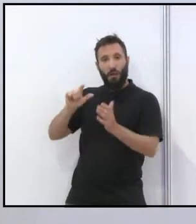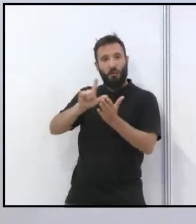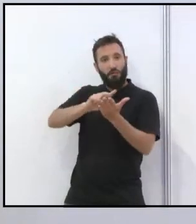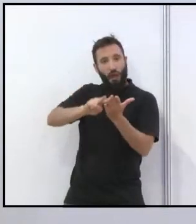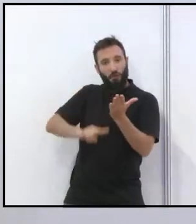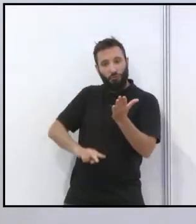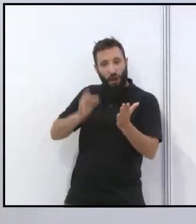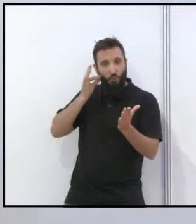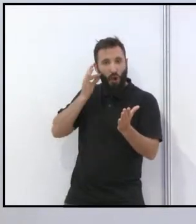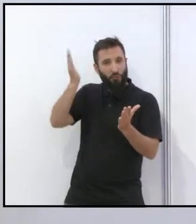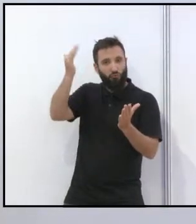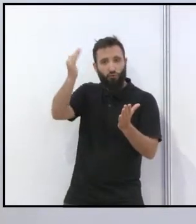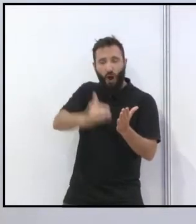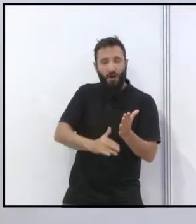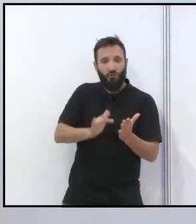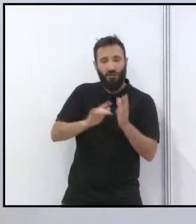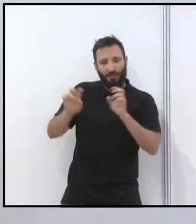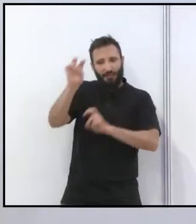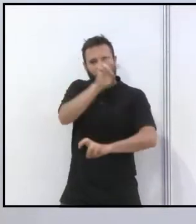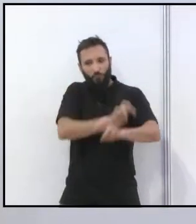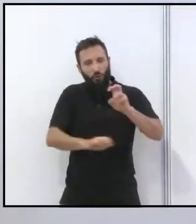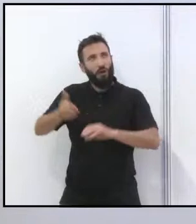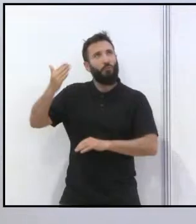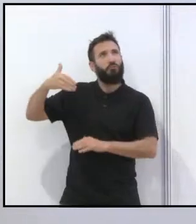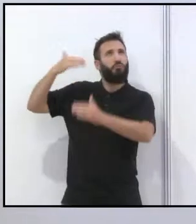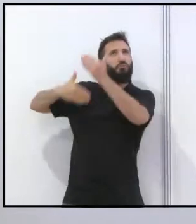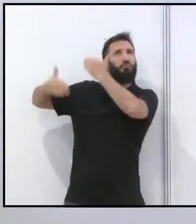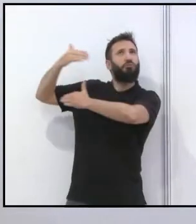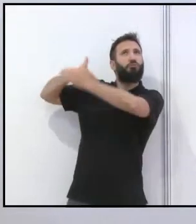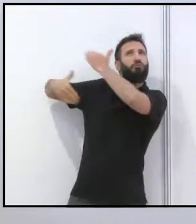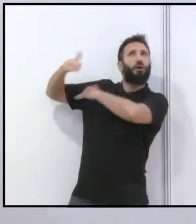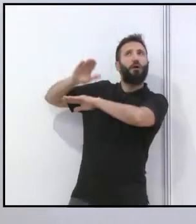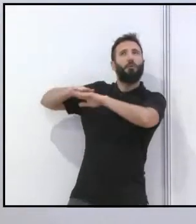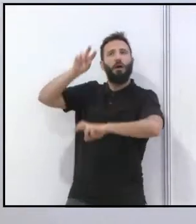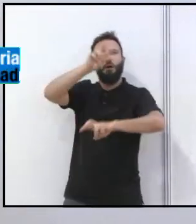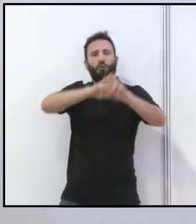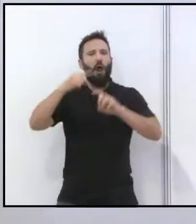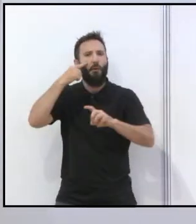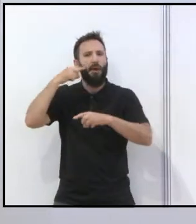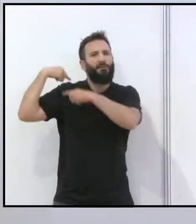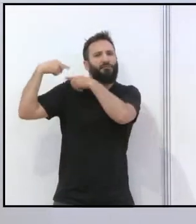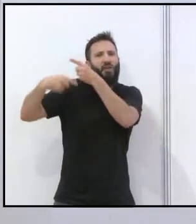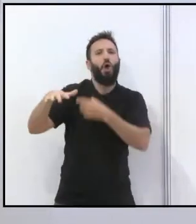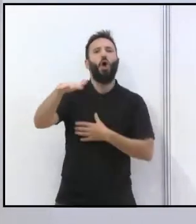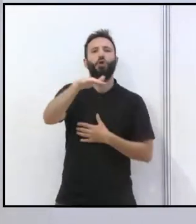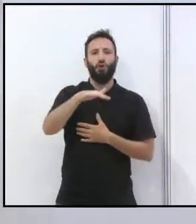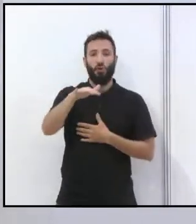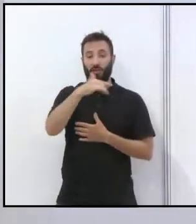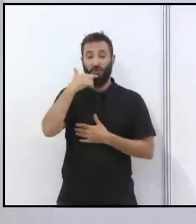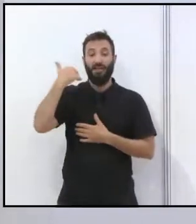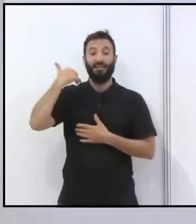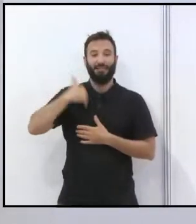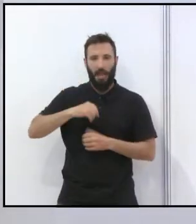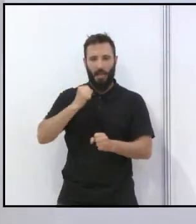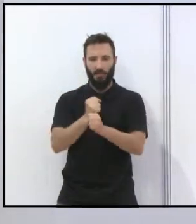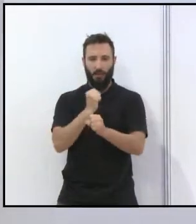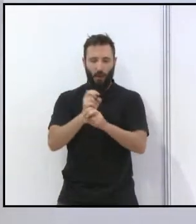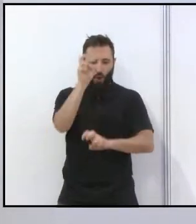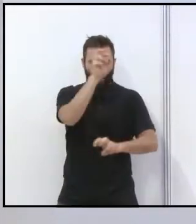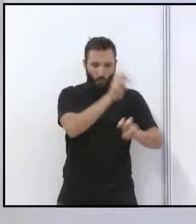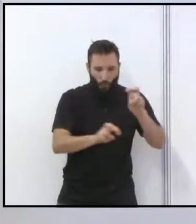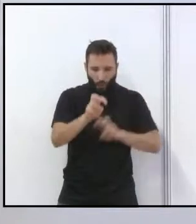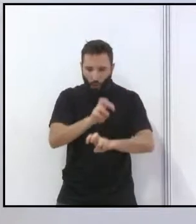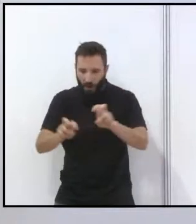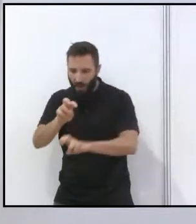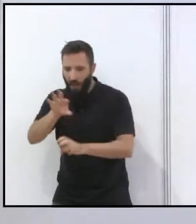sea, tenemos que buscar entre nuestras ancestras para encontrar nuestra propia tradición. Este año en el taller, por ejemplo, hemos hecho un trabajo de búsqueda y